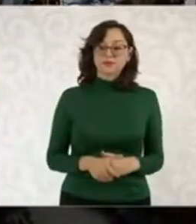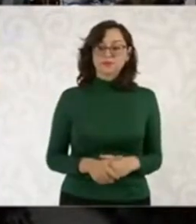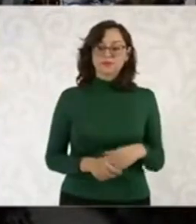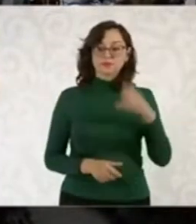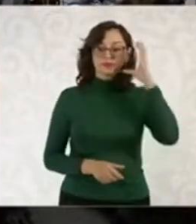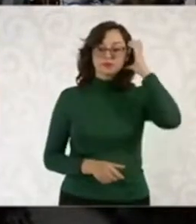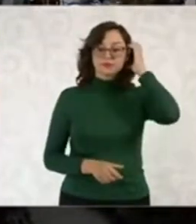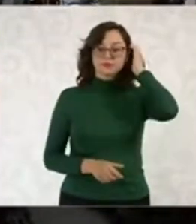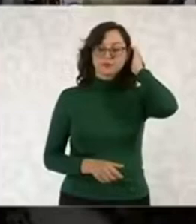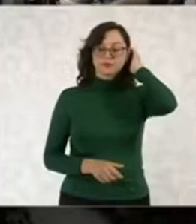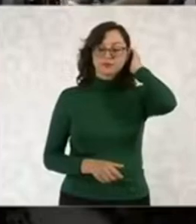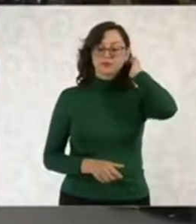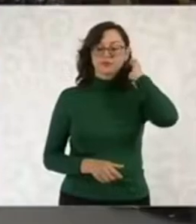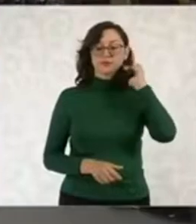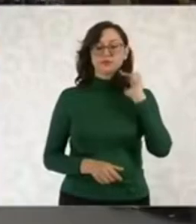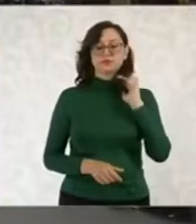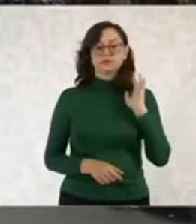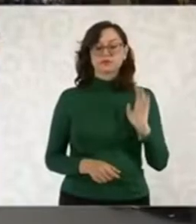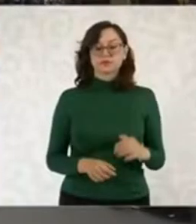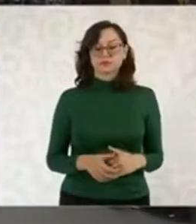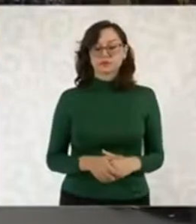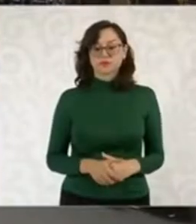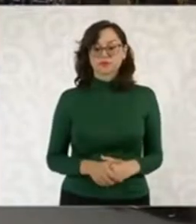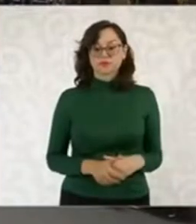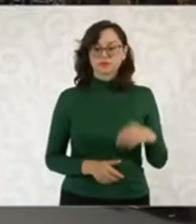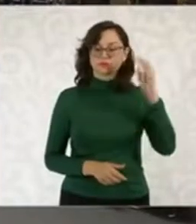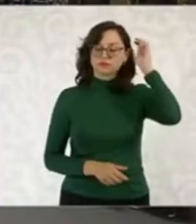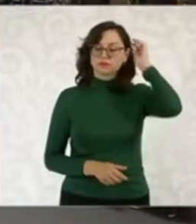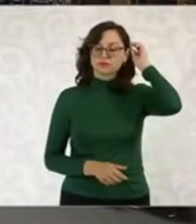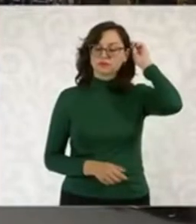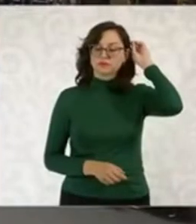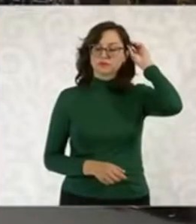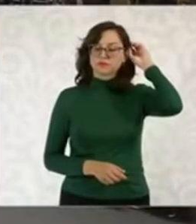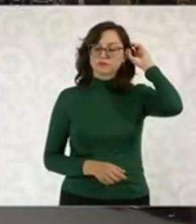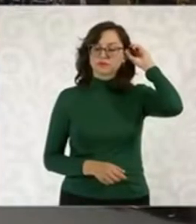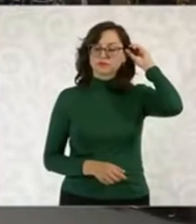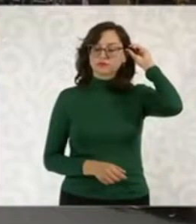Hans, y luego acá. Buenos días, Presidenta. Hans Salazar.